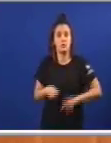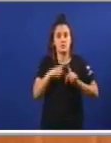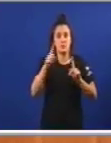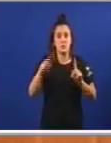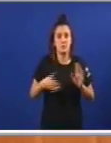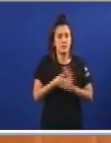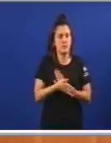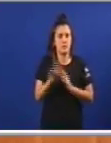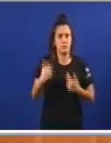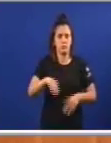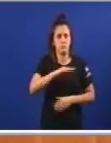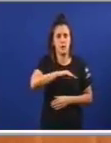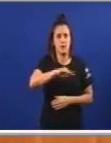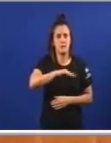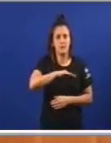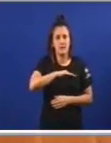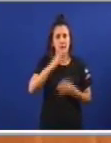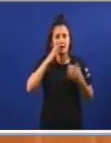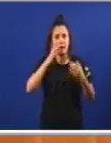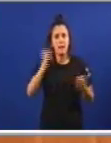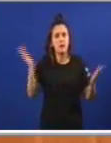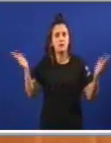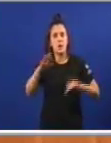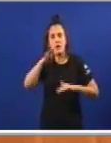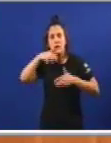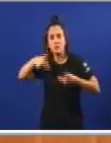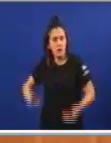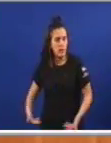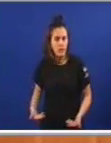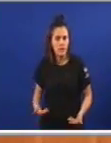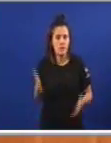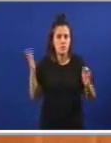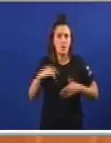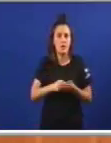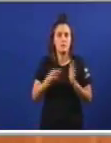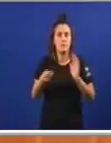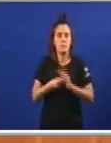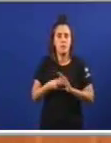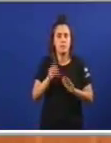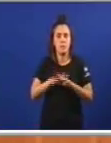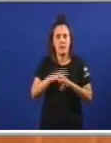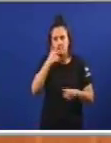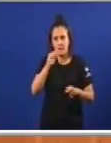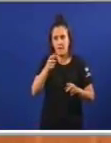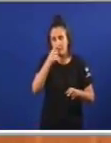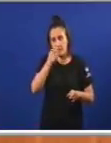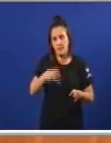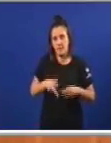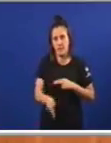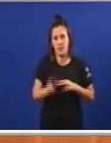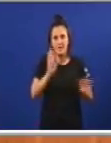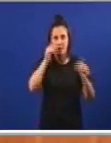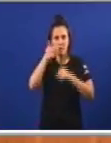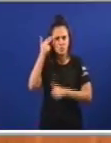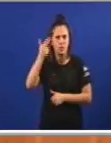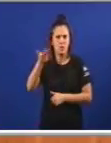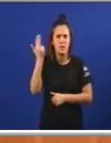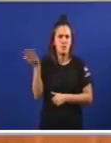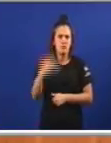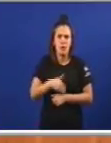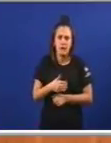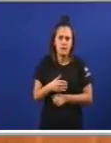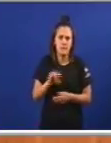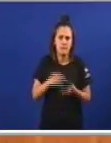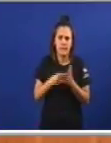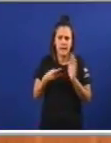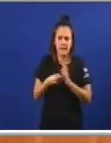sendo altísimos, non está actualizado, non existe un plan actualizado de prevención, de atención ao suicidio. Un plan non só